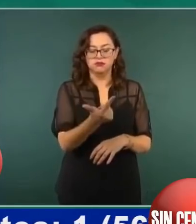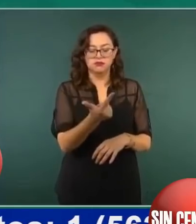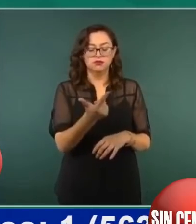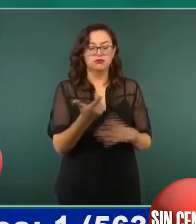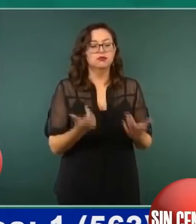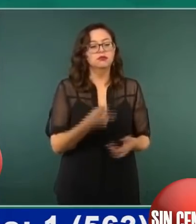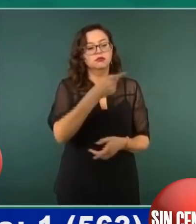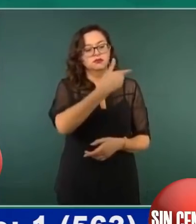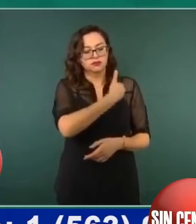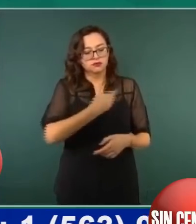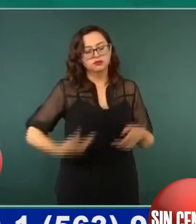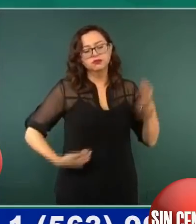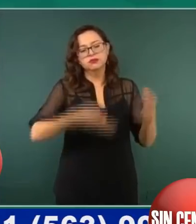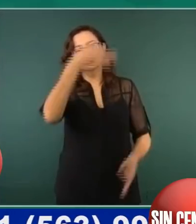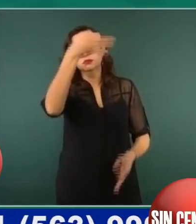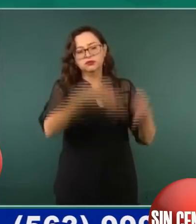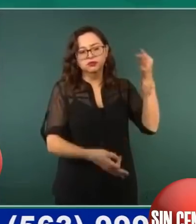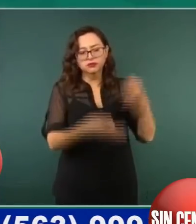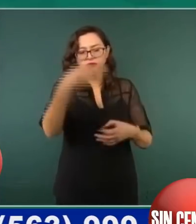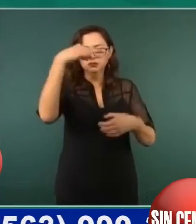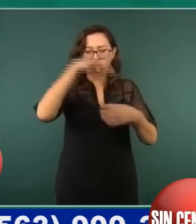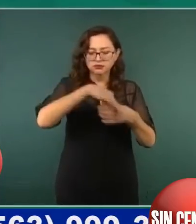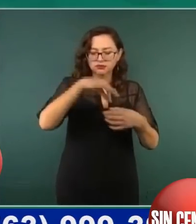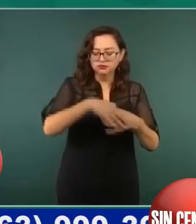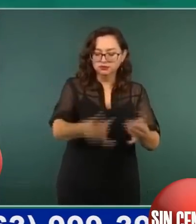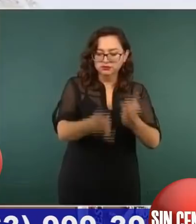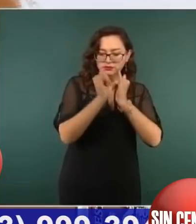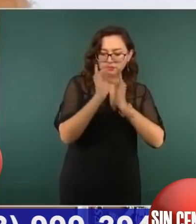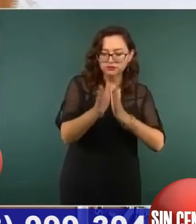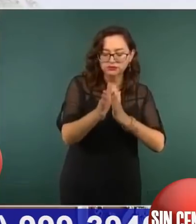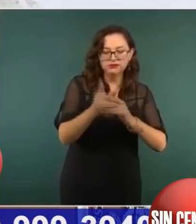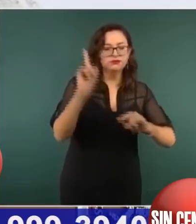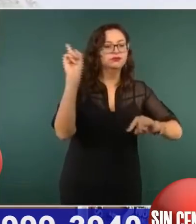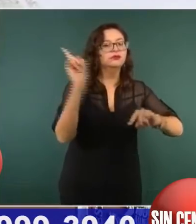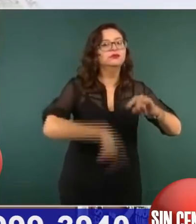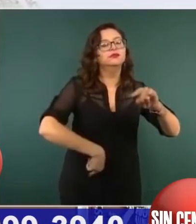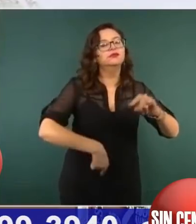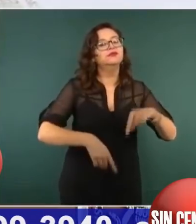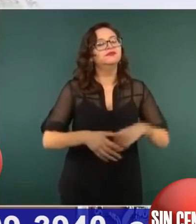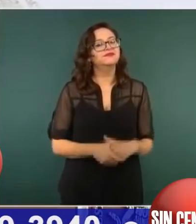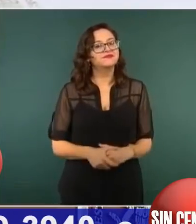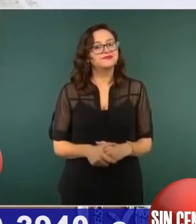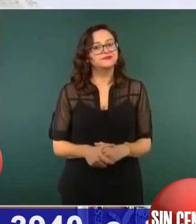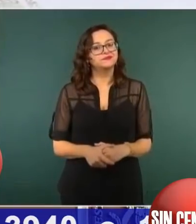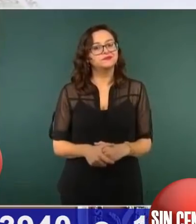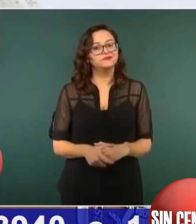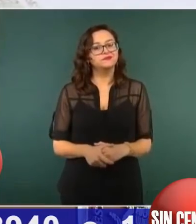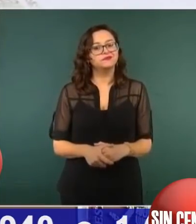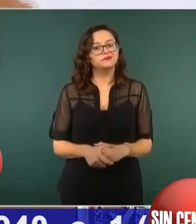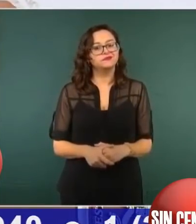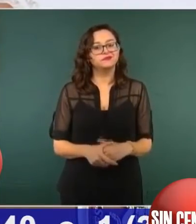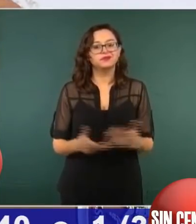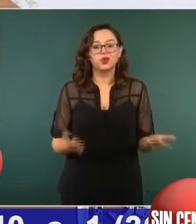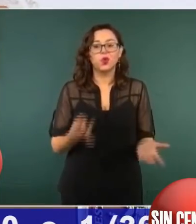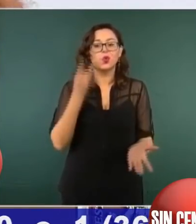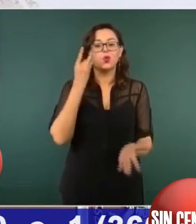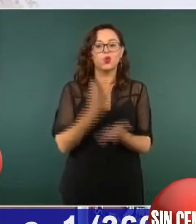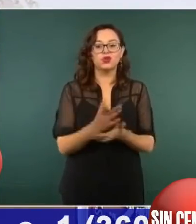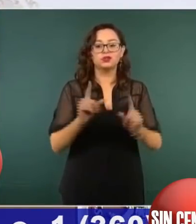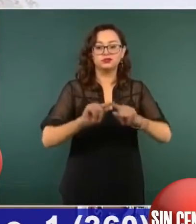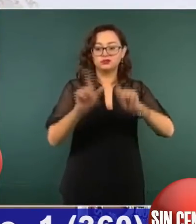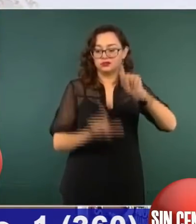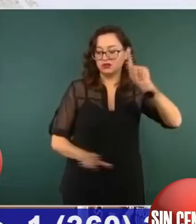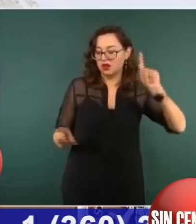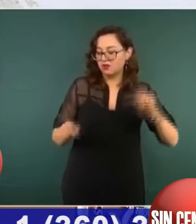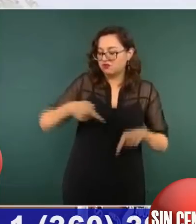de que al presidente no se le podía juzgar por delitos electorales y solo se le dejó por